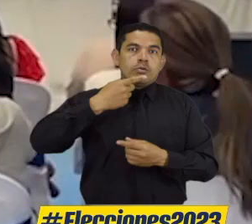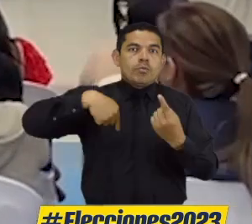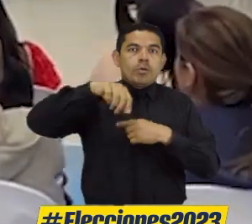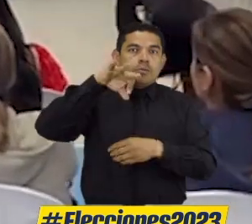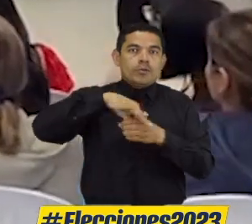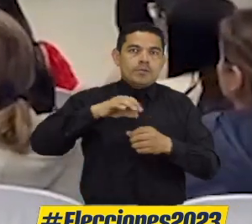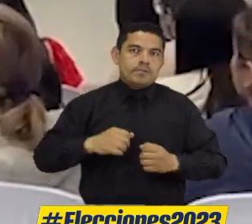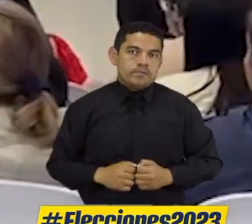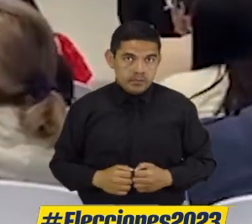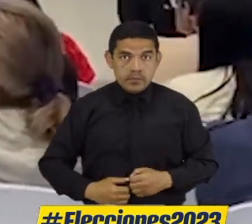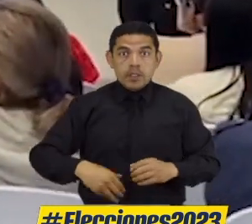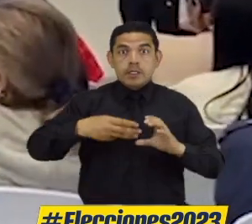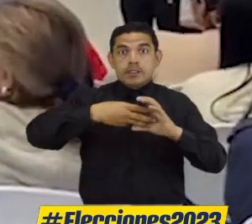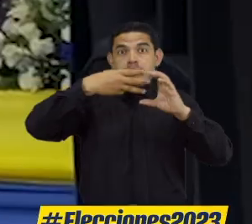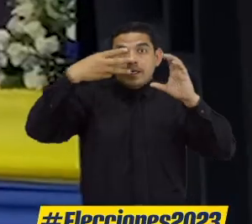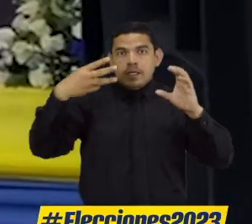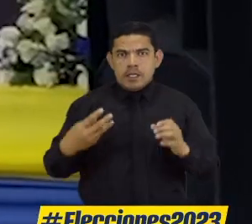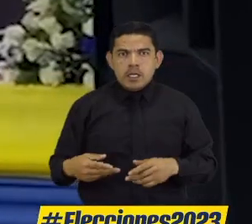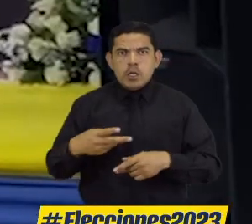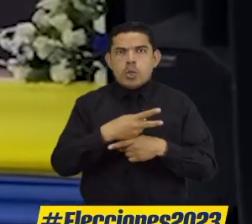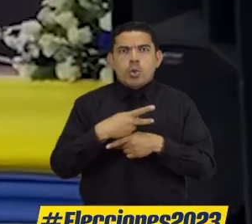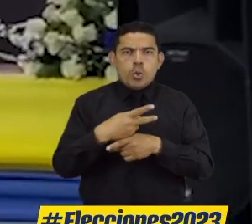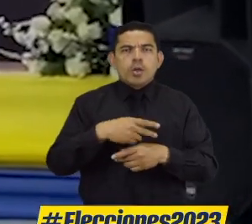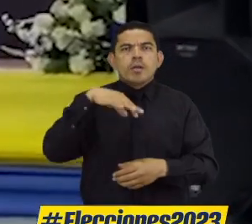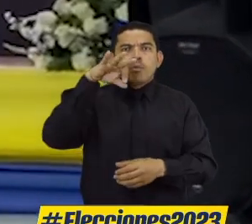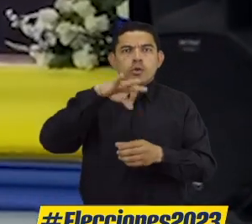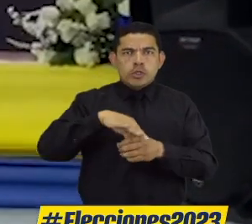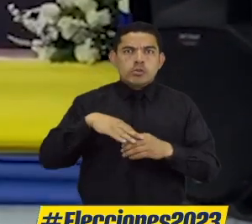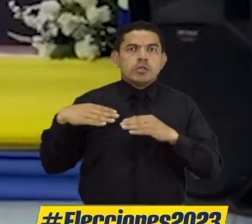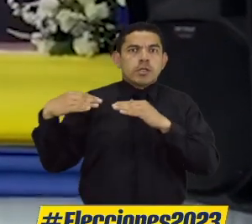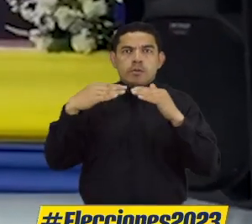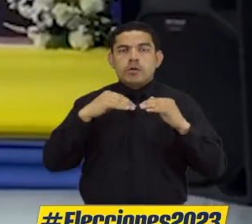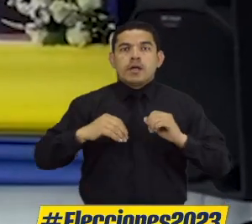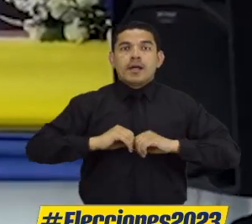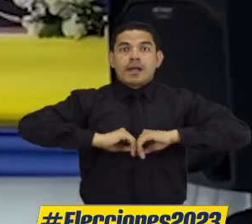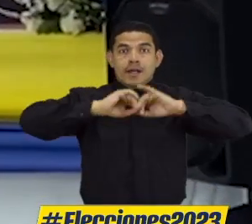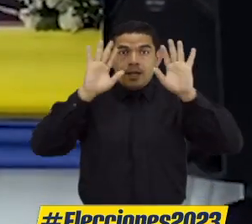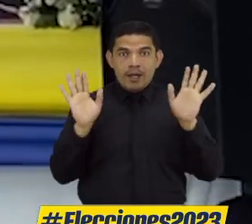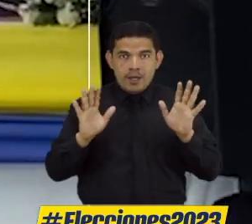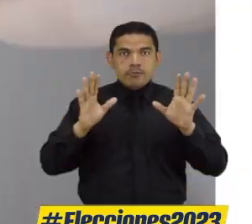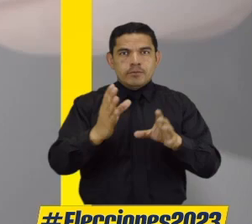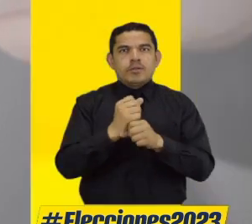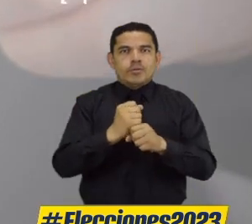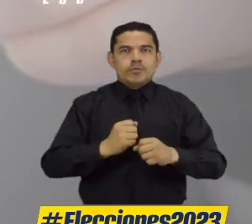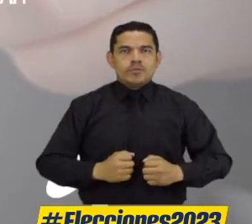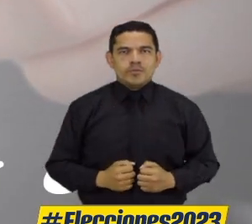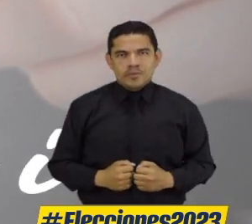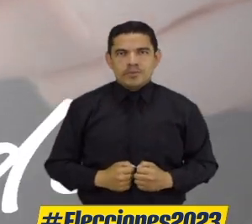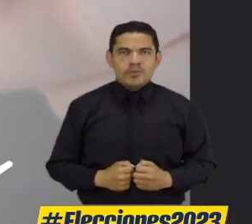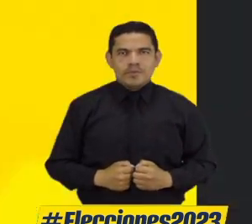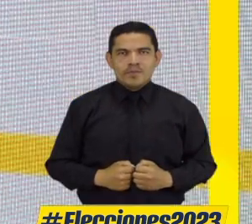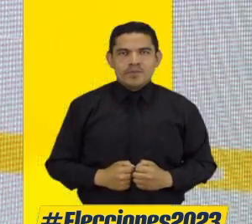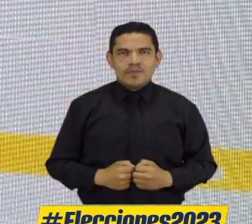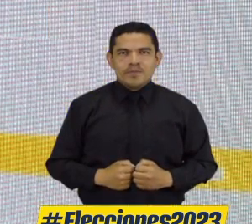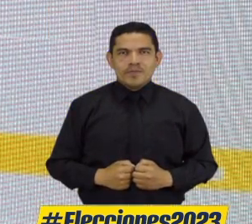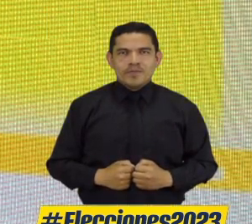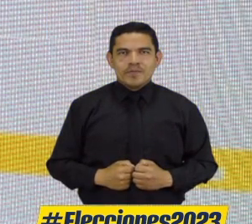electoral. El CNE garantiza elecciones democráticas, transparentes y seguras.